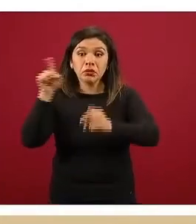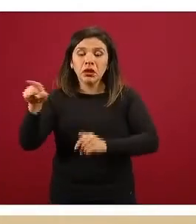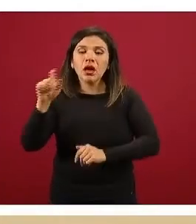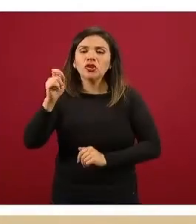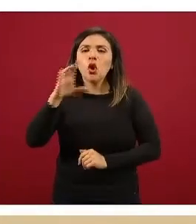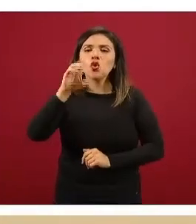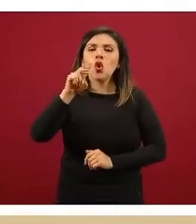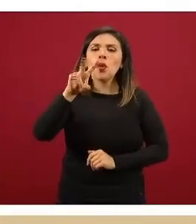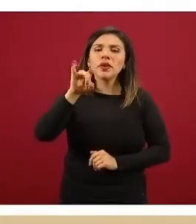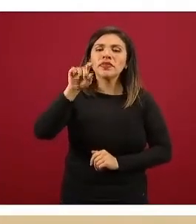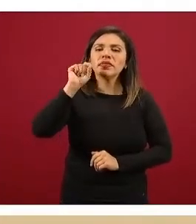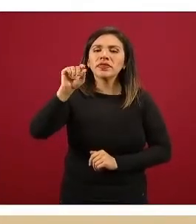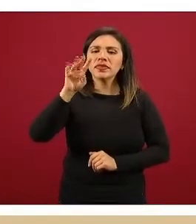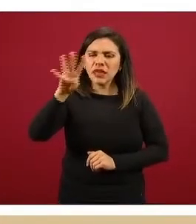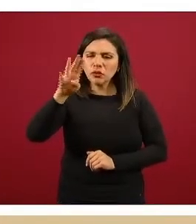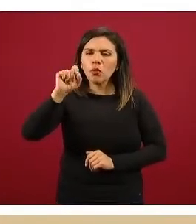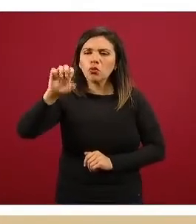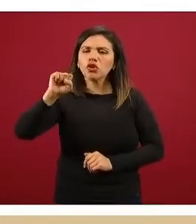a